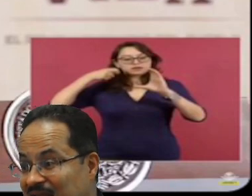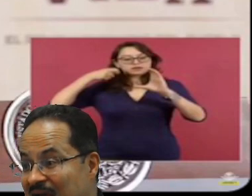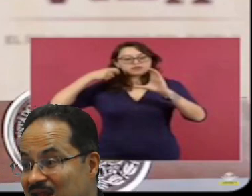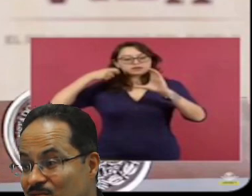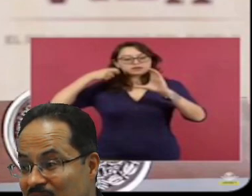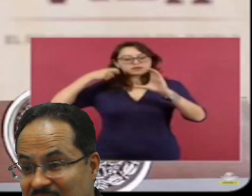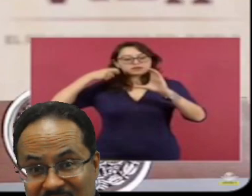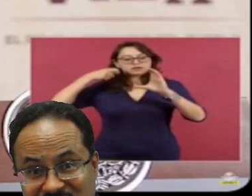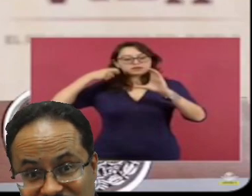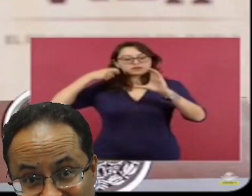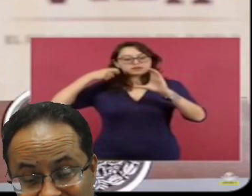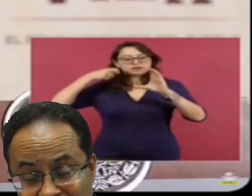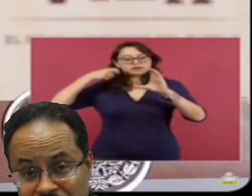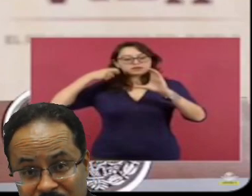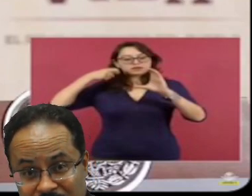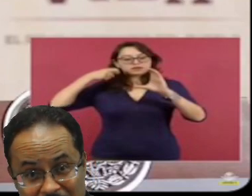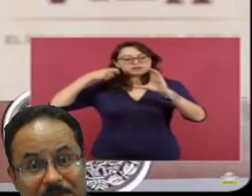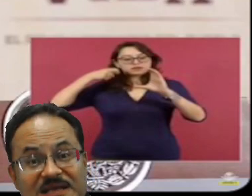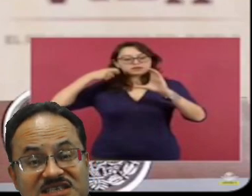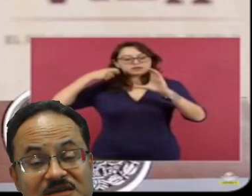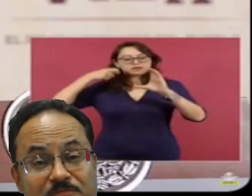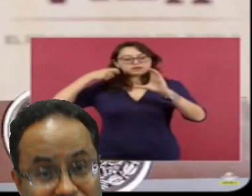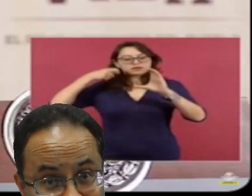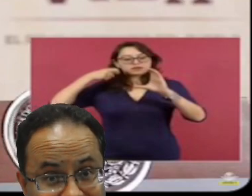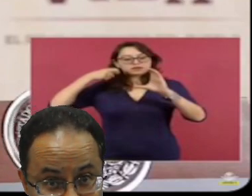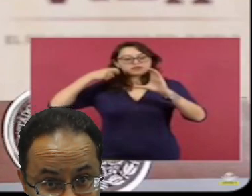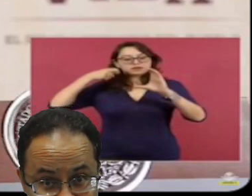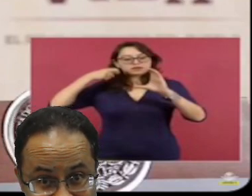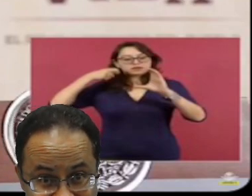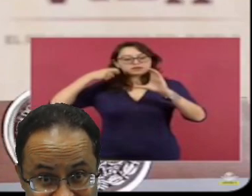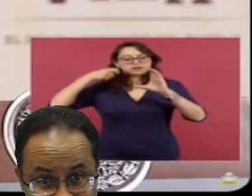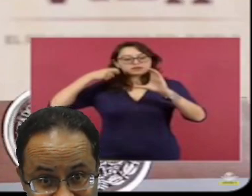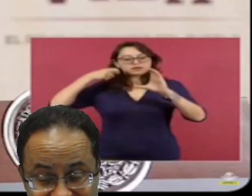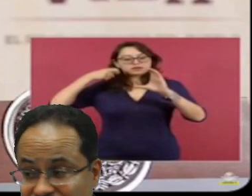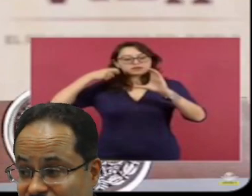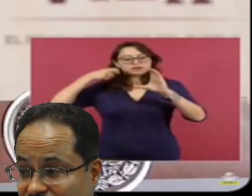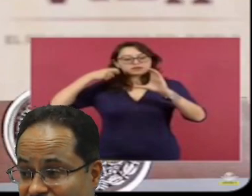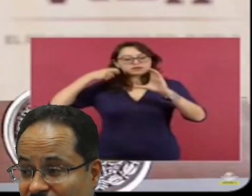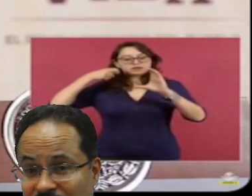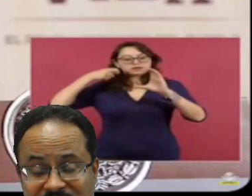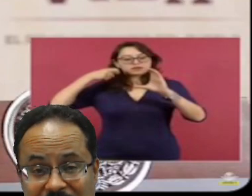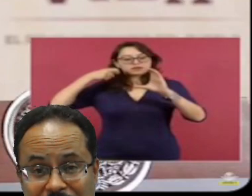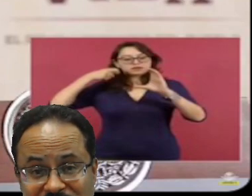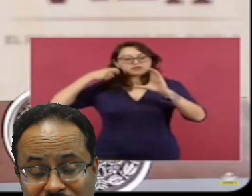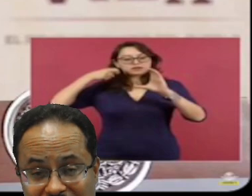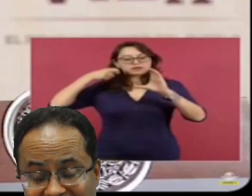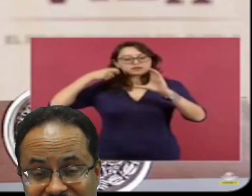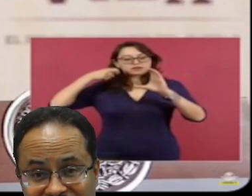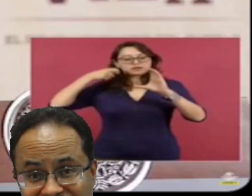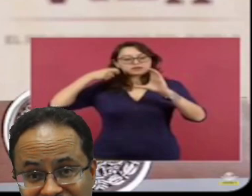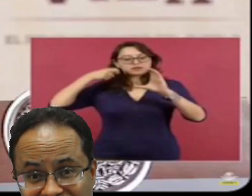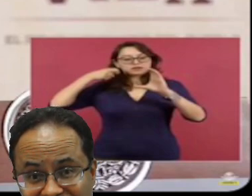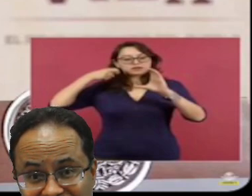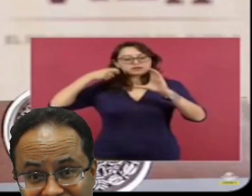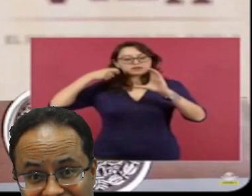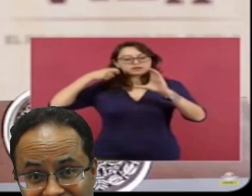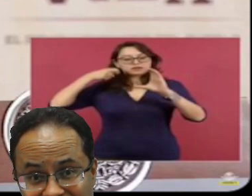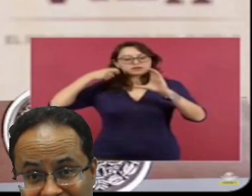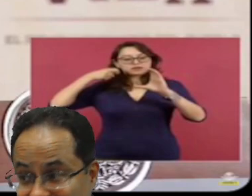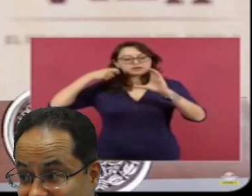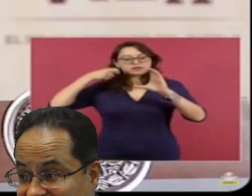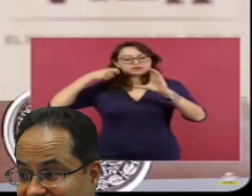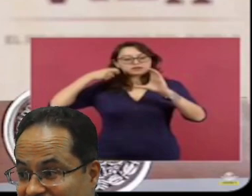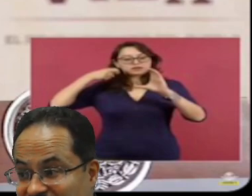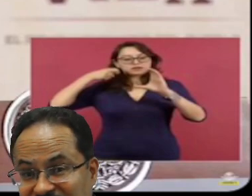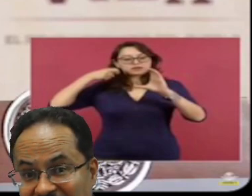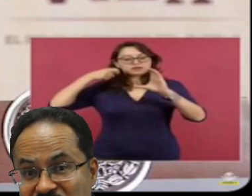la nula inacción de principio desde que ocurrió desde que pasó el huracán